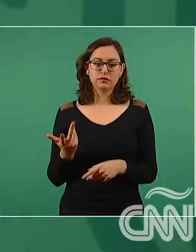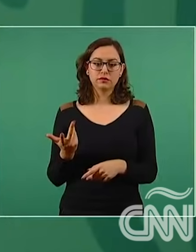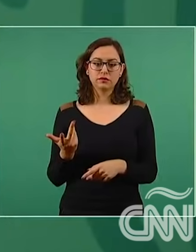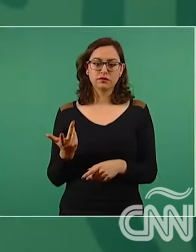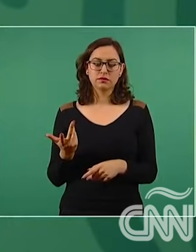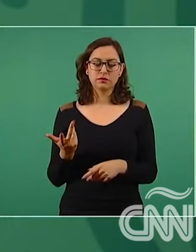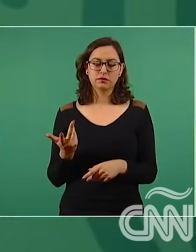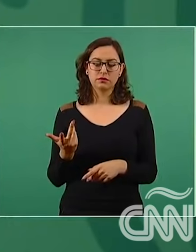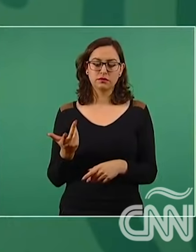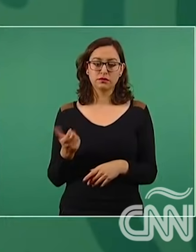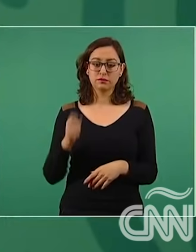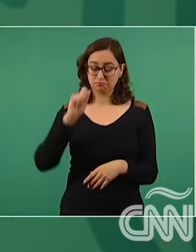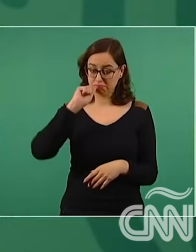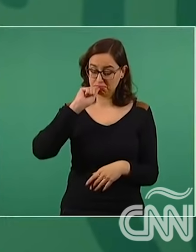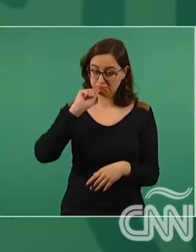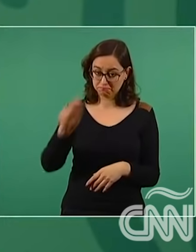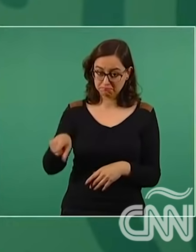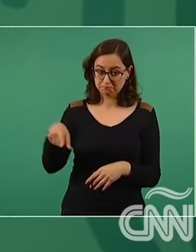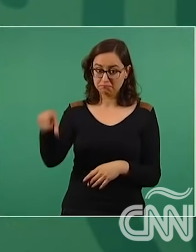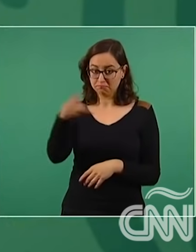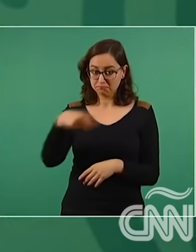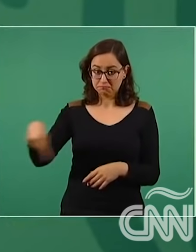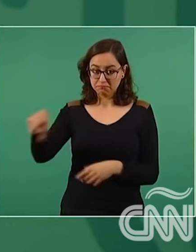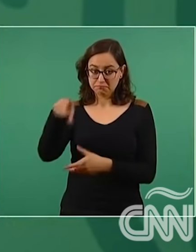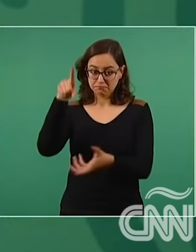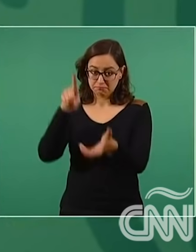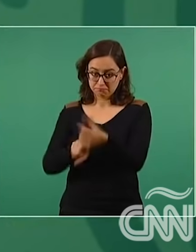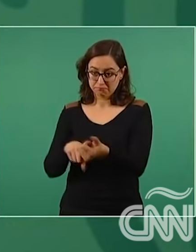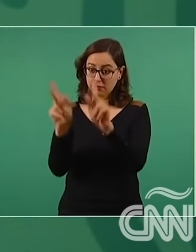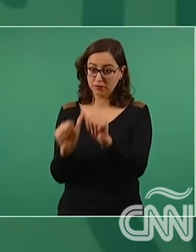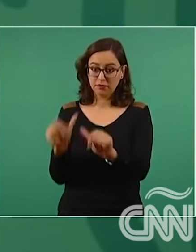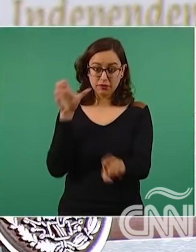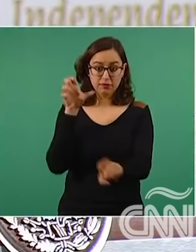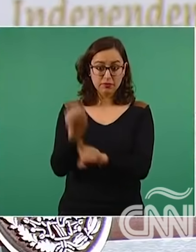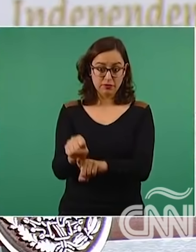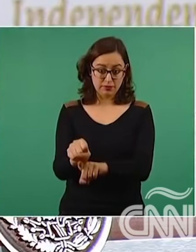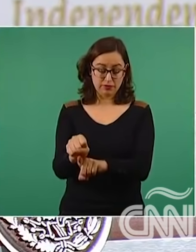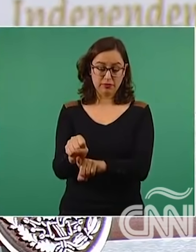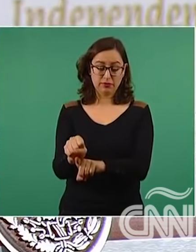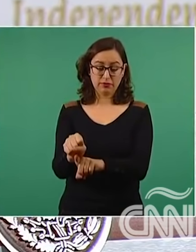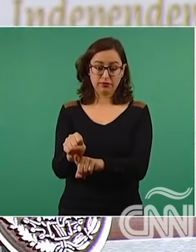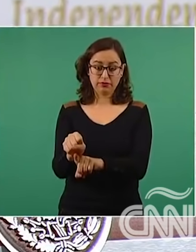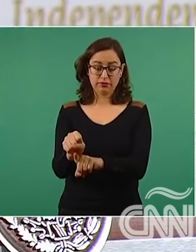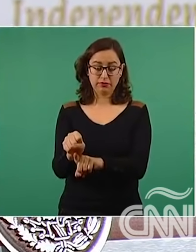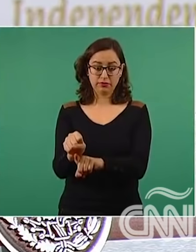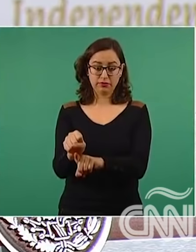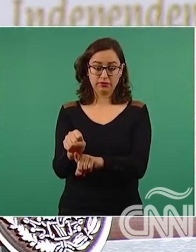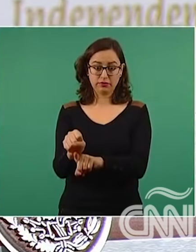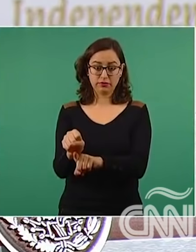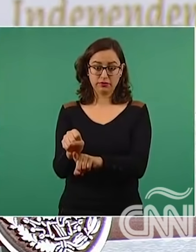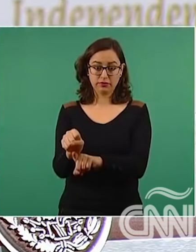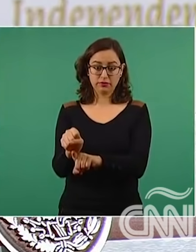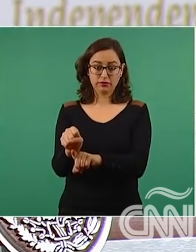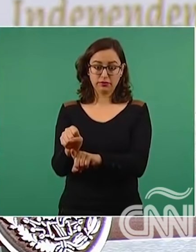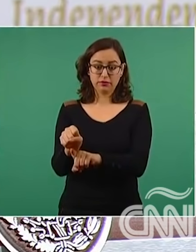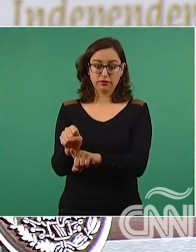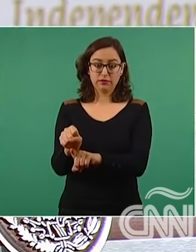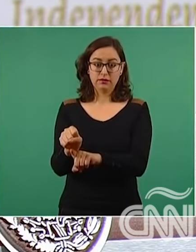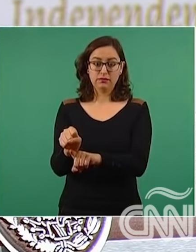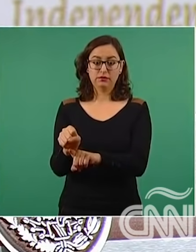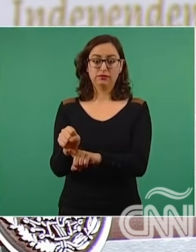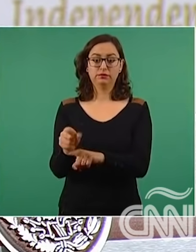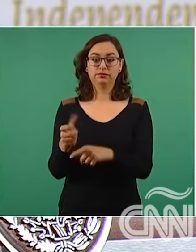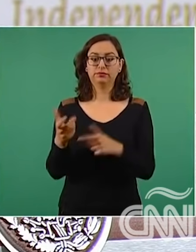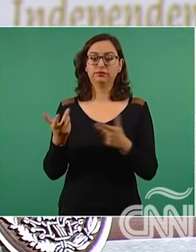se ayude a conseguir la paz, que no se tome